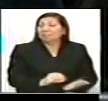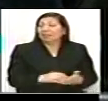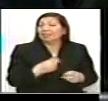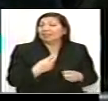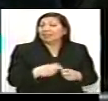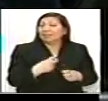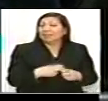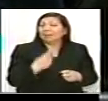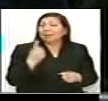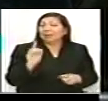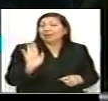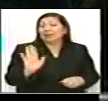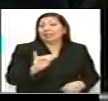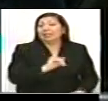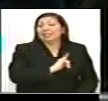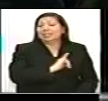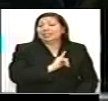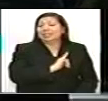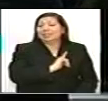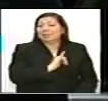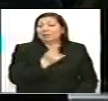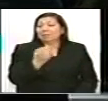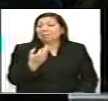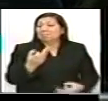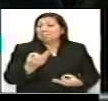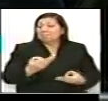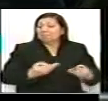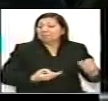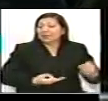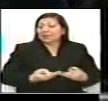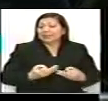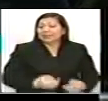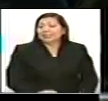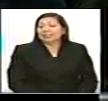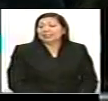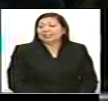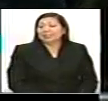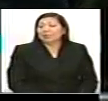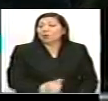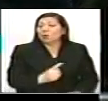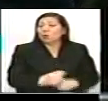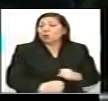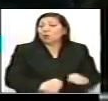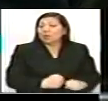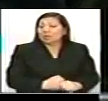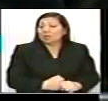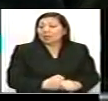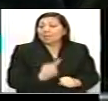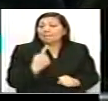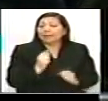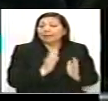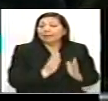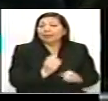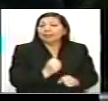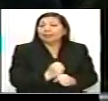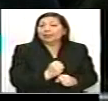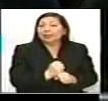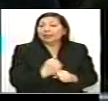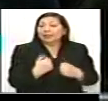para la institución lograr el presupuesto anual para la operación